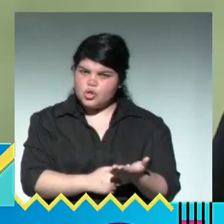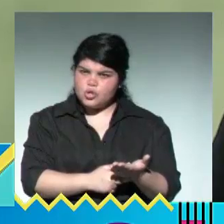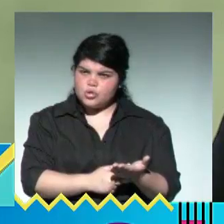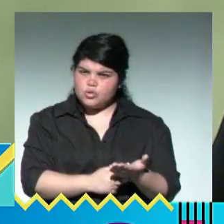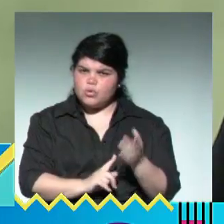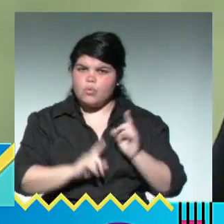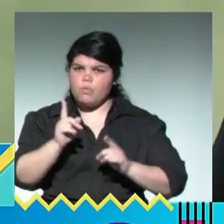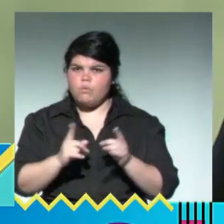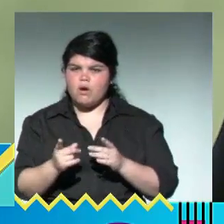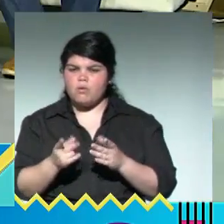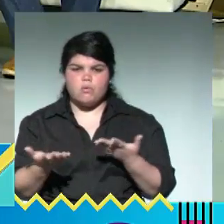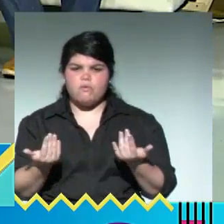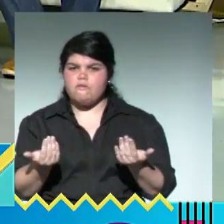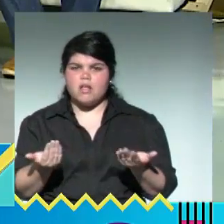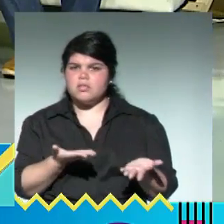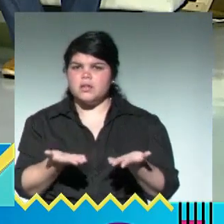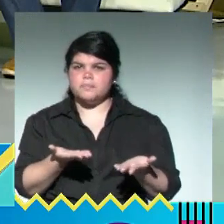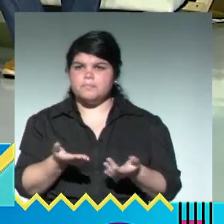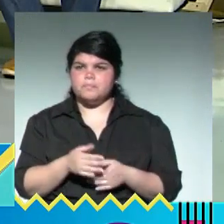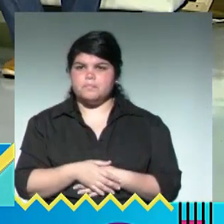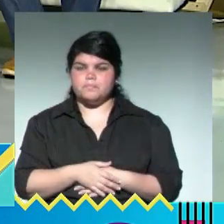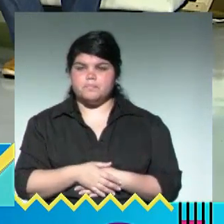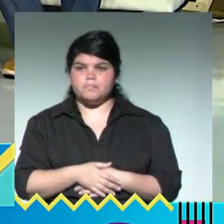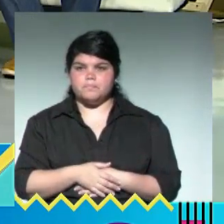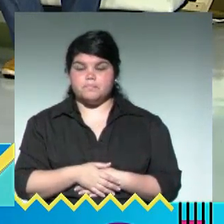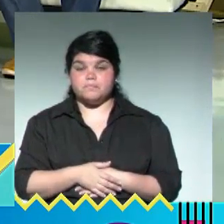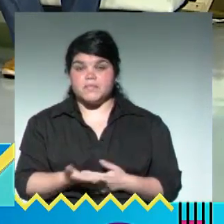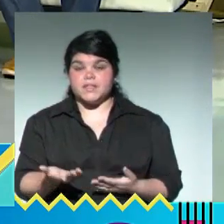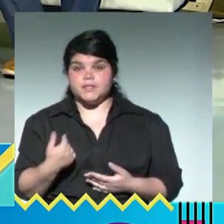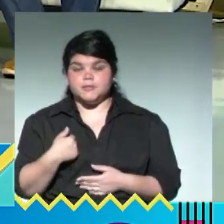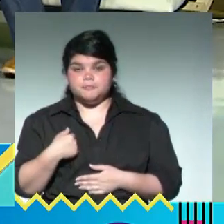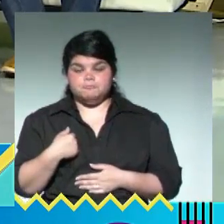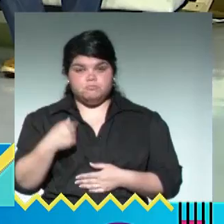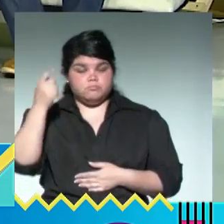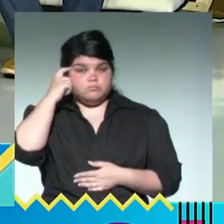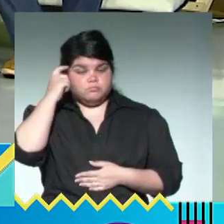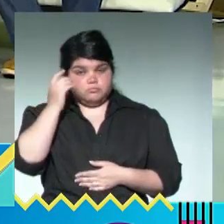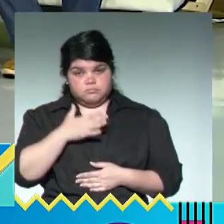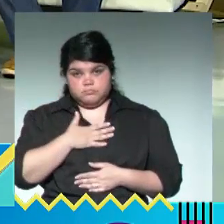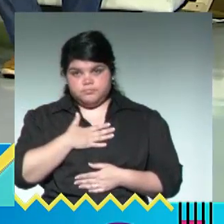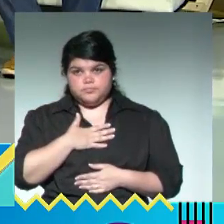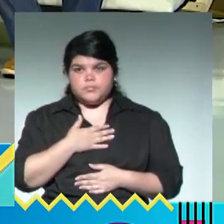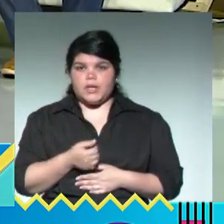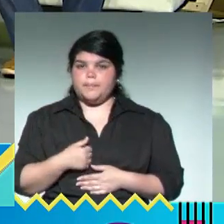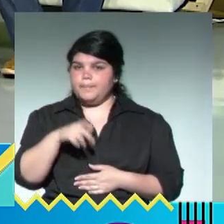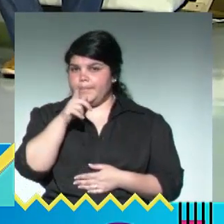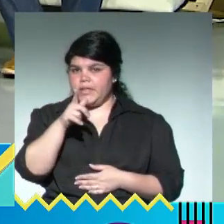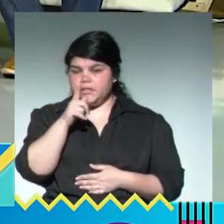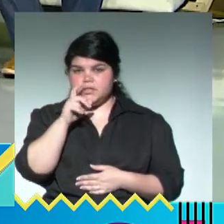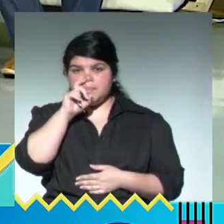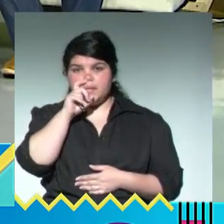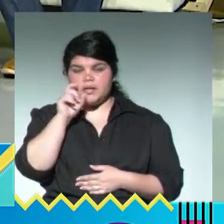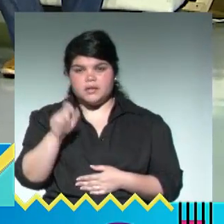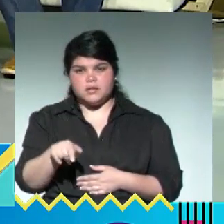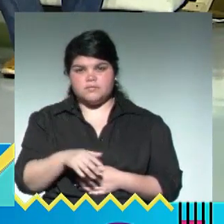o qué faltó? Sebastián. Mirá, yo creo que Macri tomó demasiados riesgos cuando asumió. Él